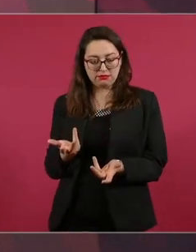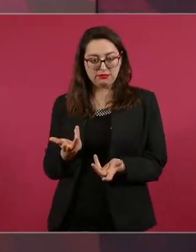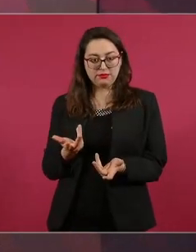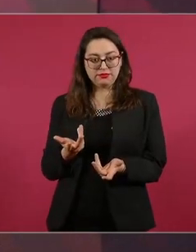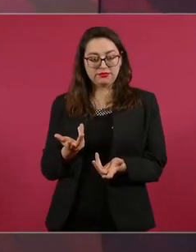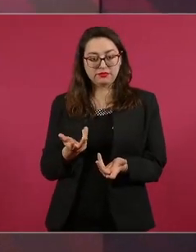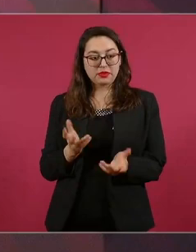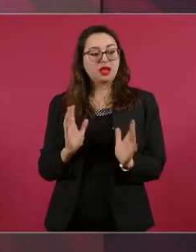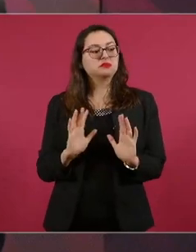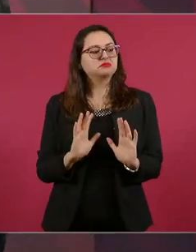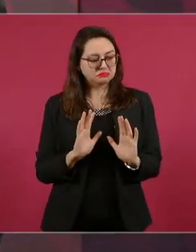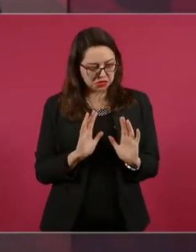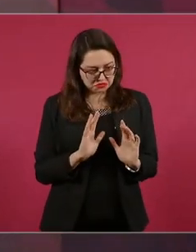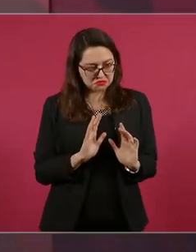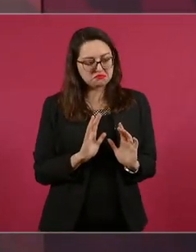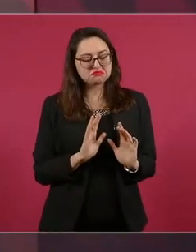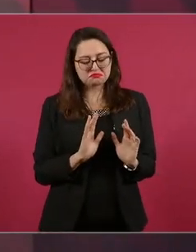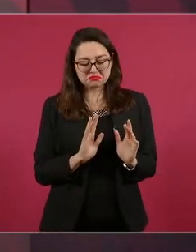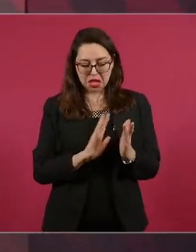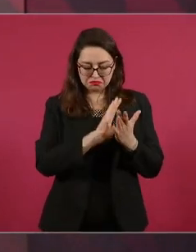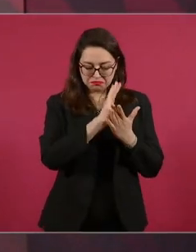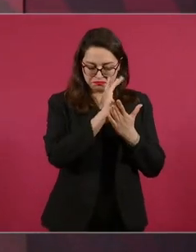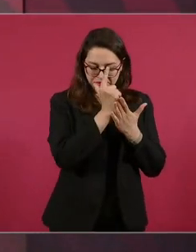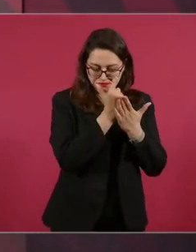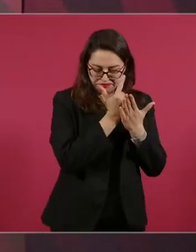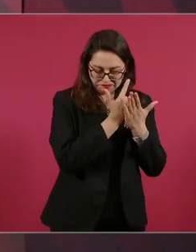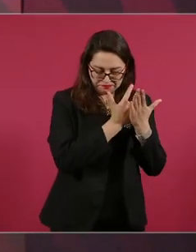y lo dejan en libertad,